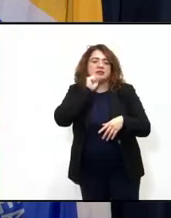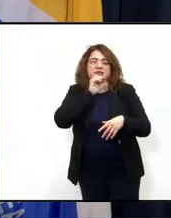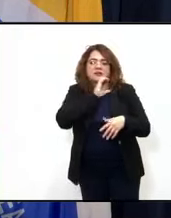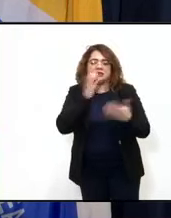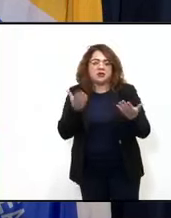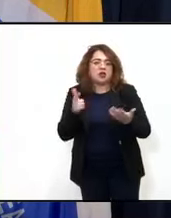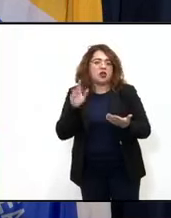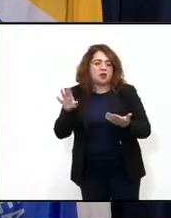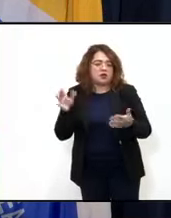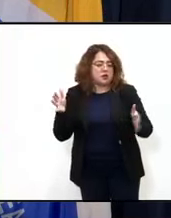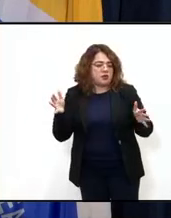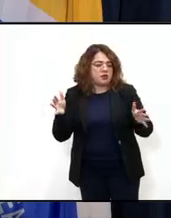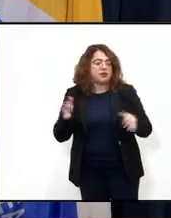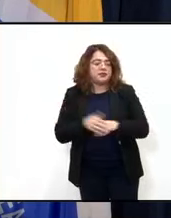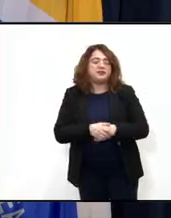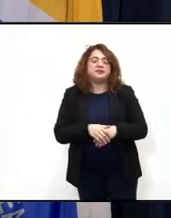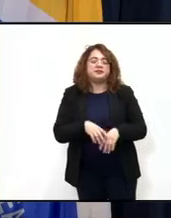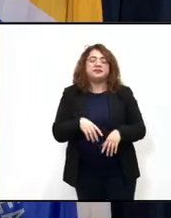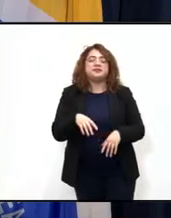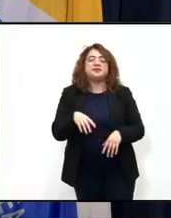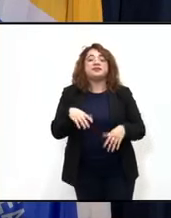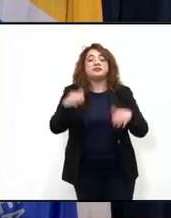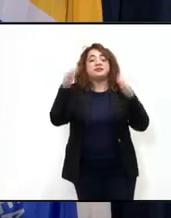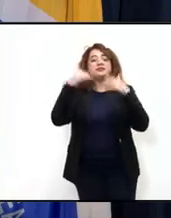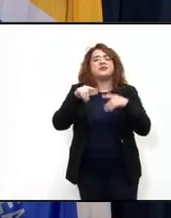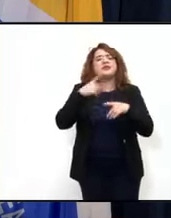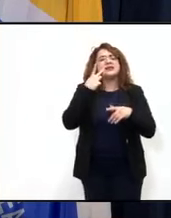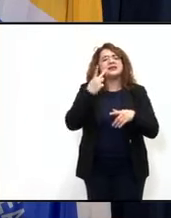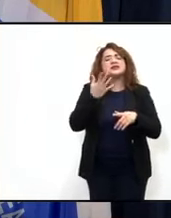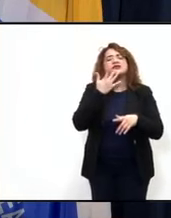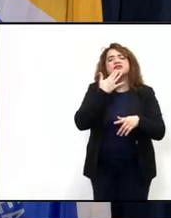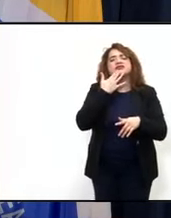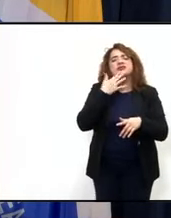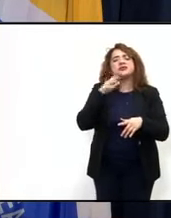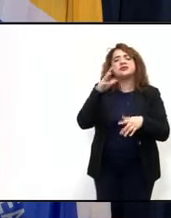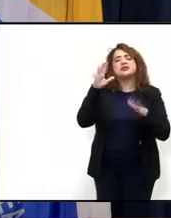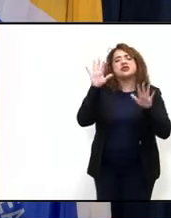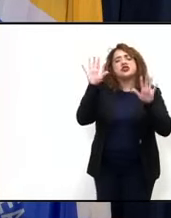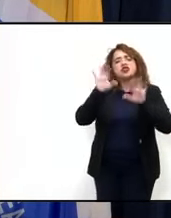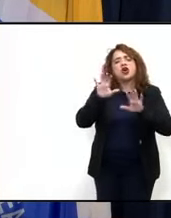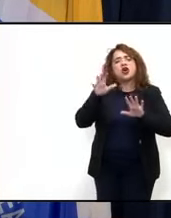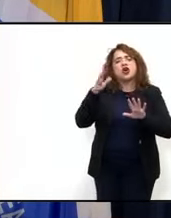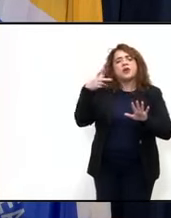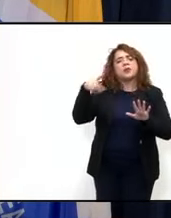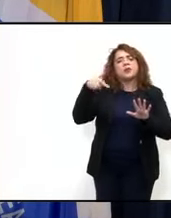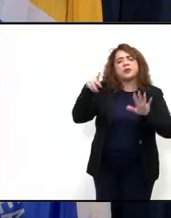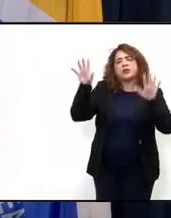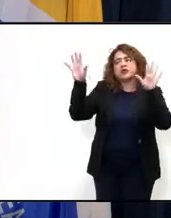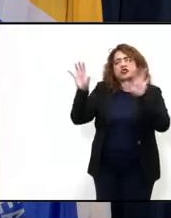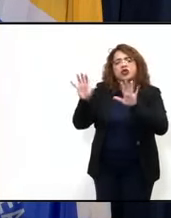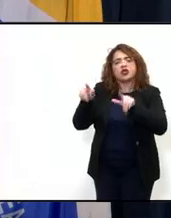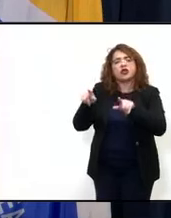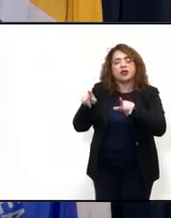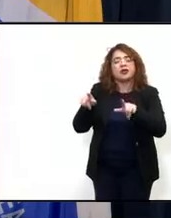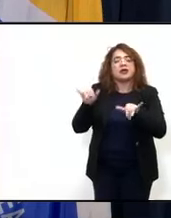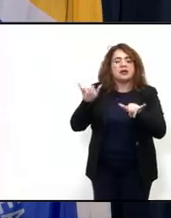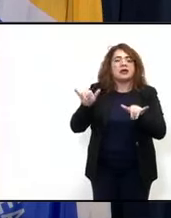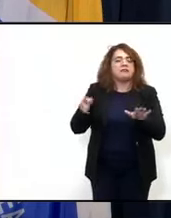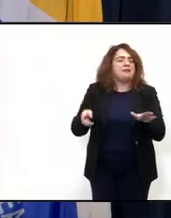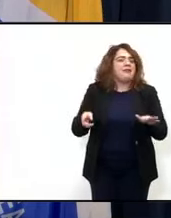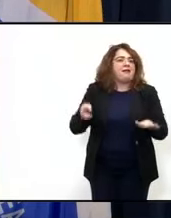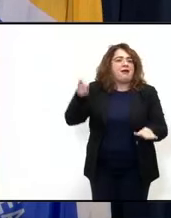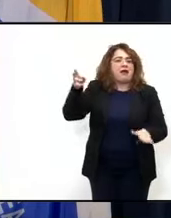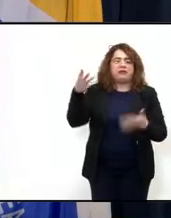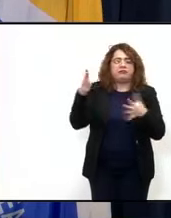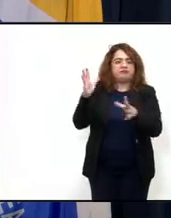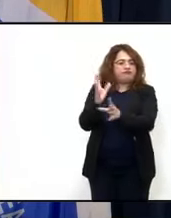Los tonos más oscuros mostrados en esta página de web muestran las tasas más altas de vacuna